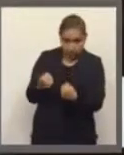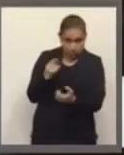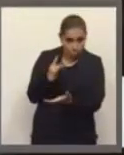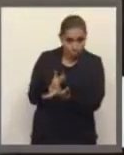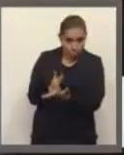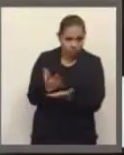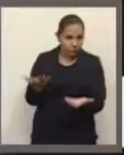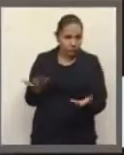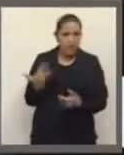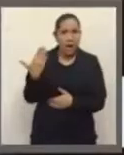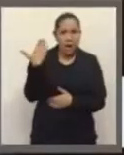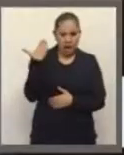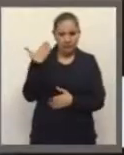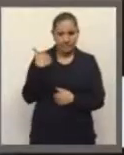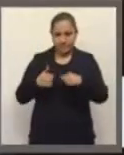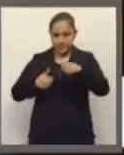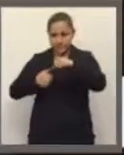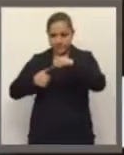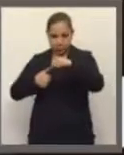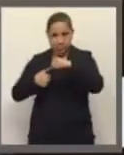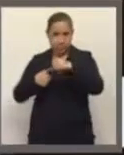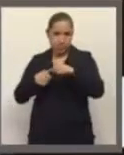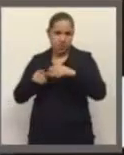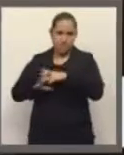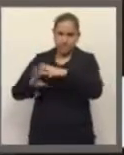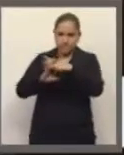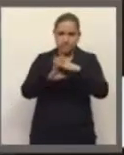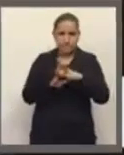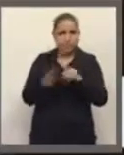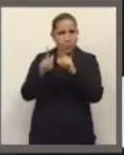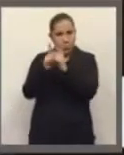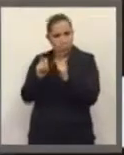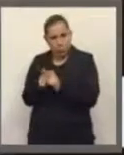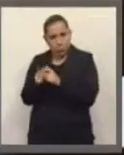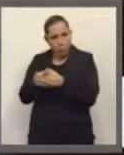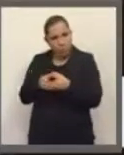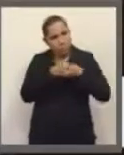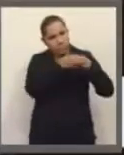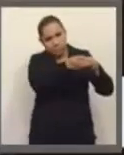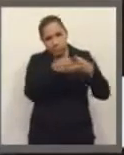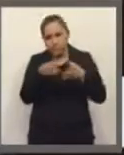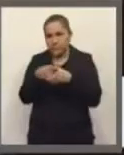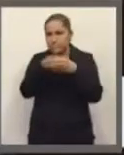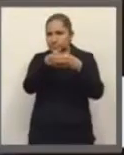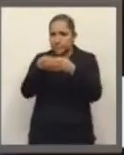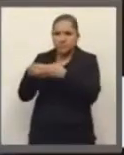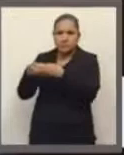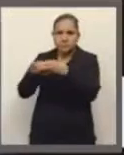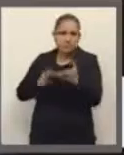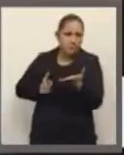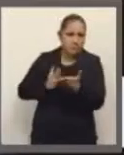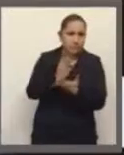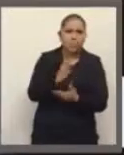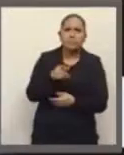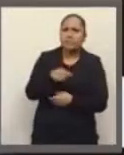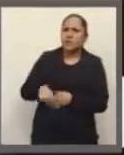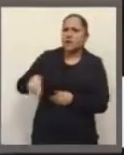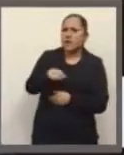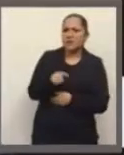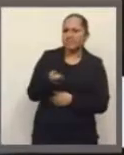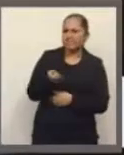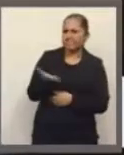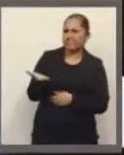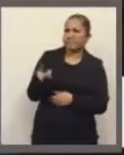migrantes provenientes de Centroamérica no deben ser vistas como peligro y más bien